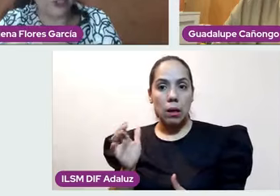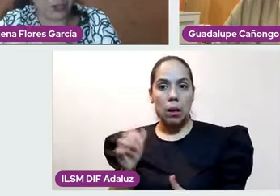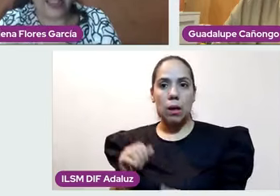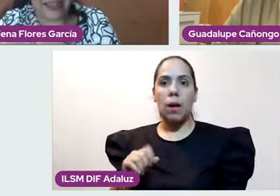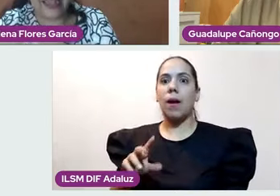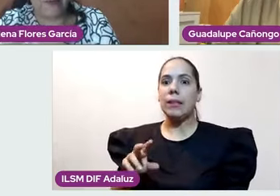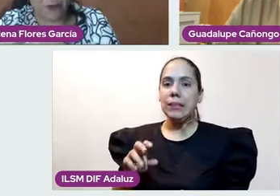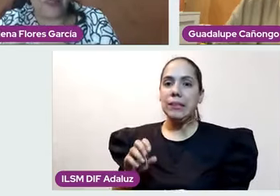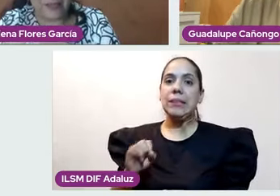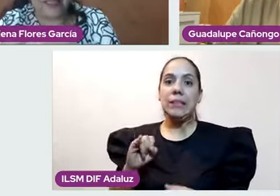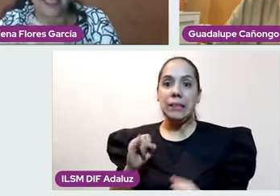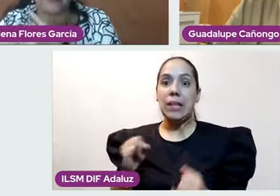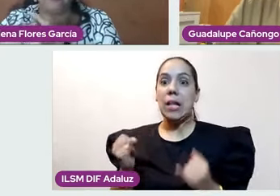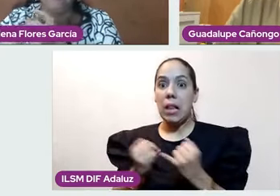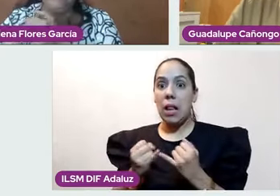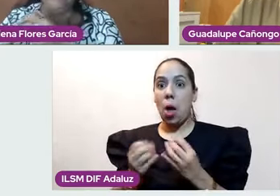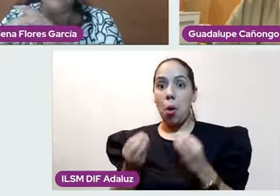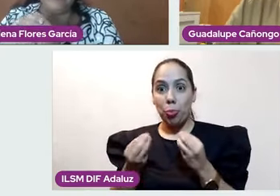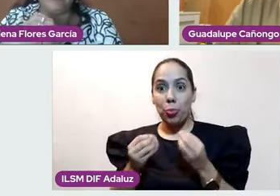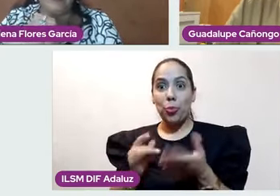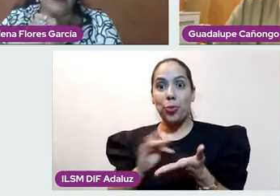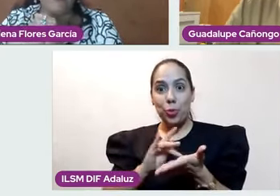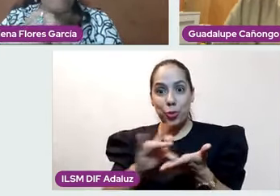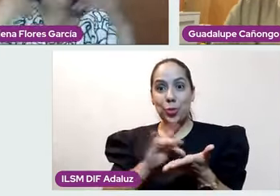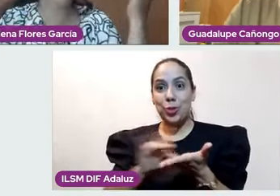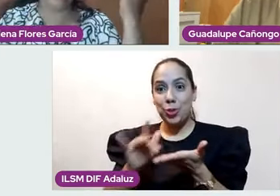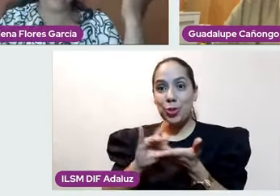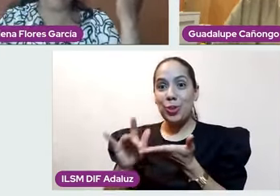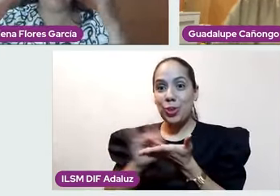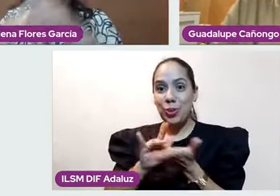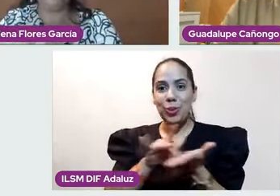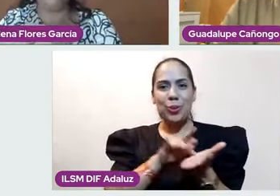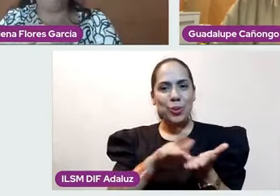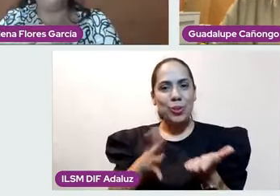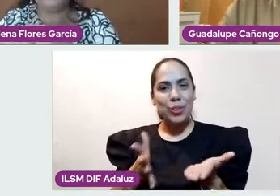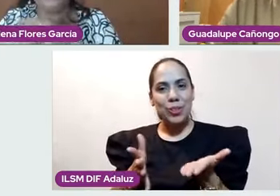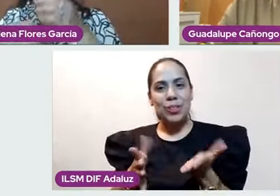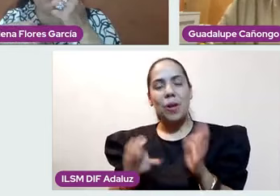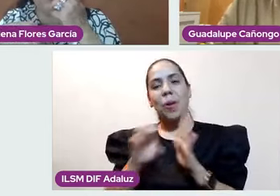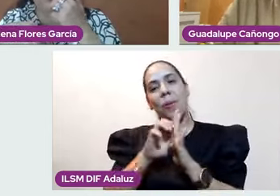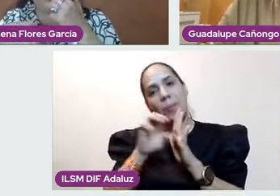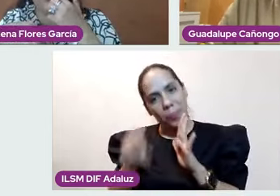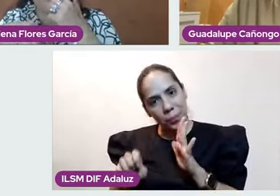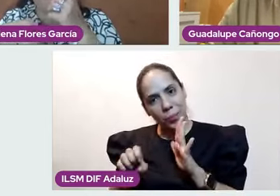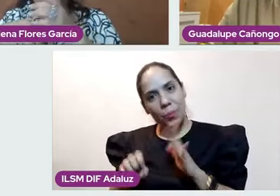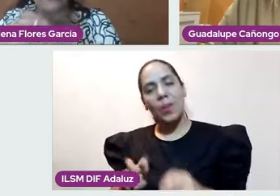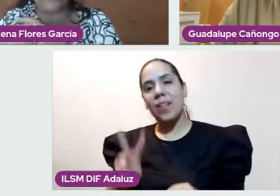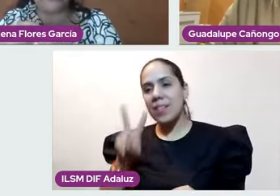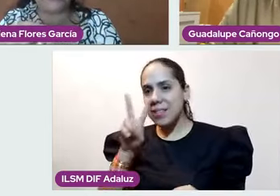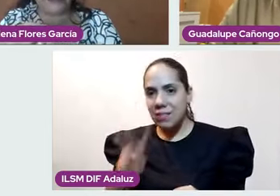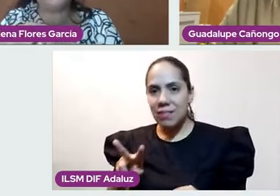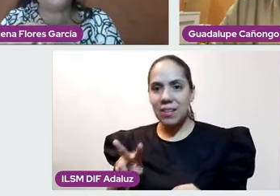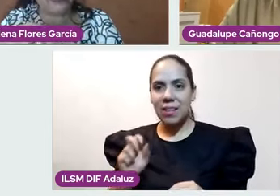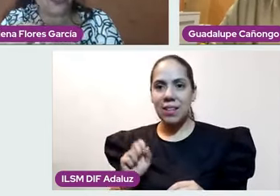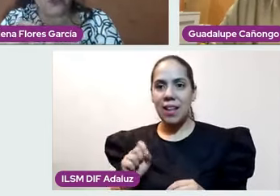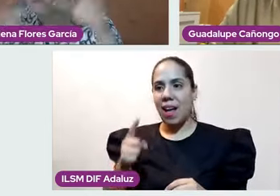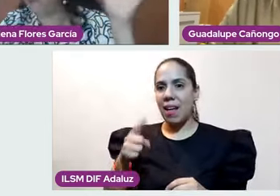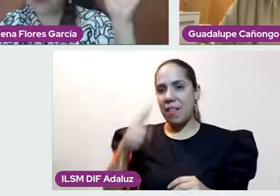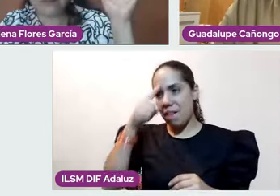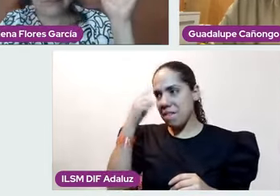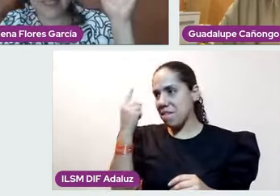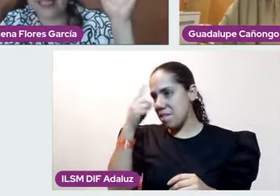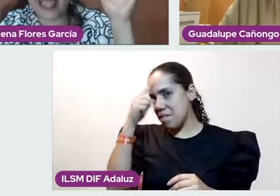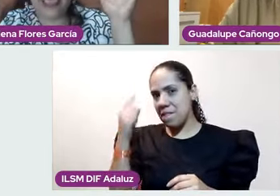ha hecho gran labor de venta, ¿no? Y porque de verdad le ha facilitado mucho el tener